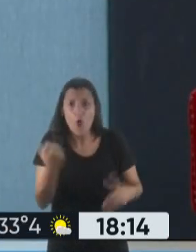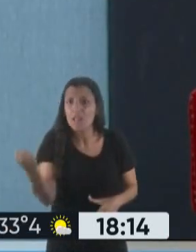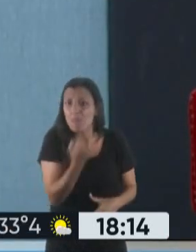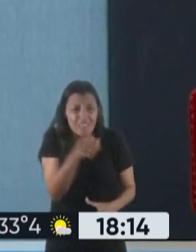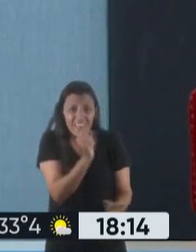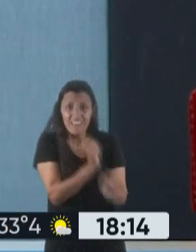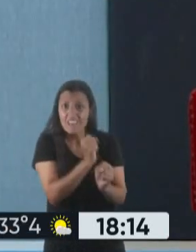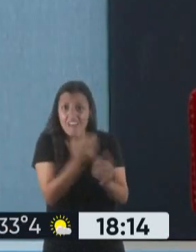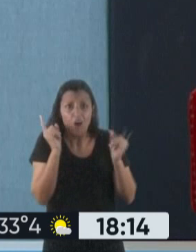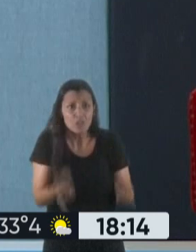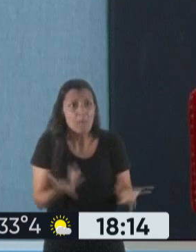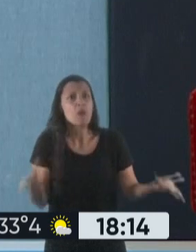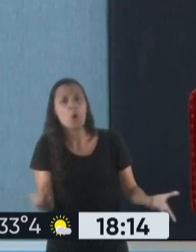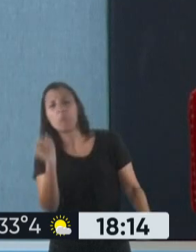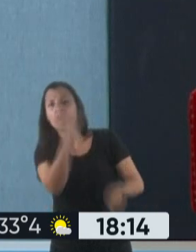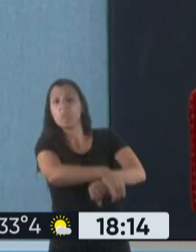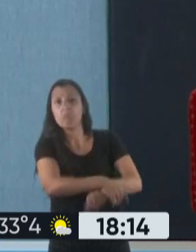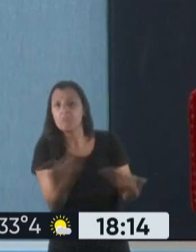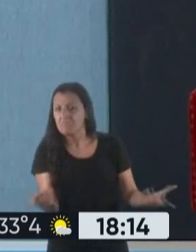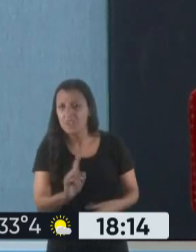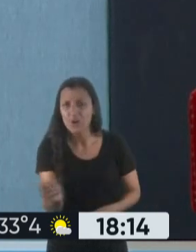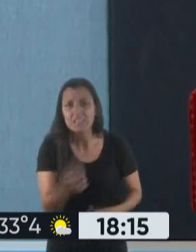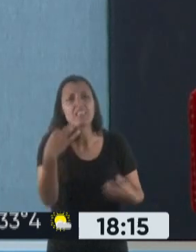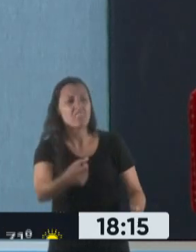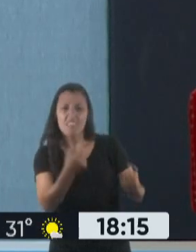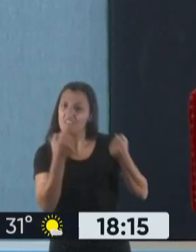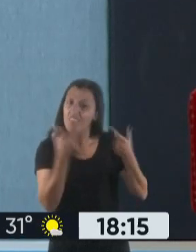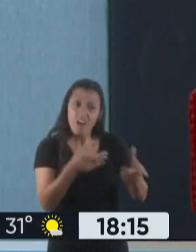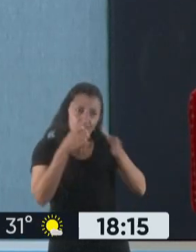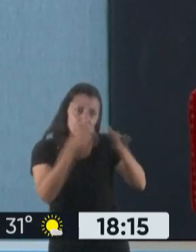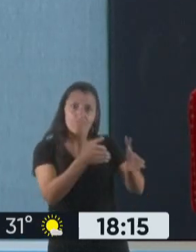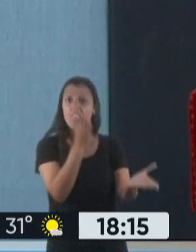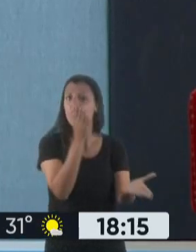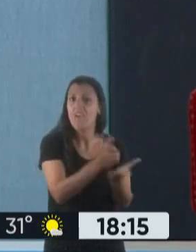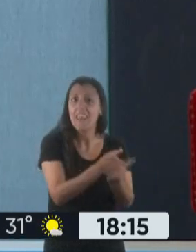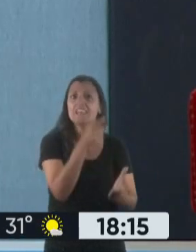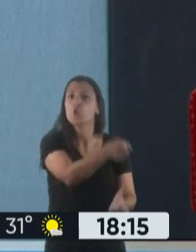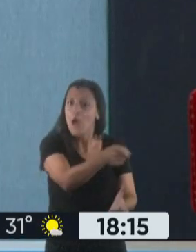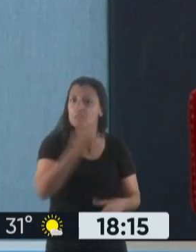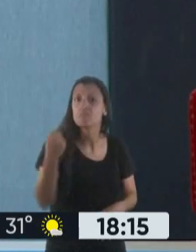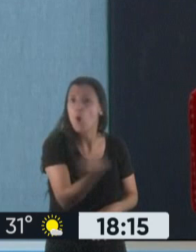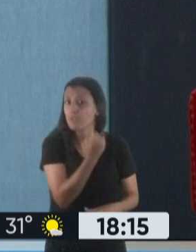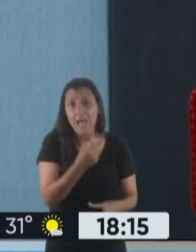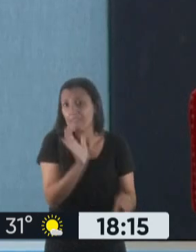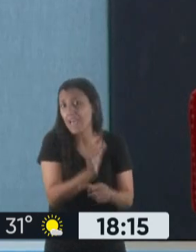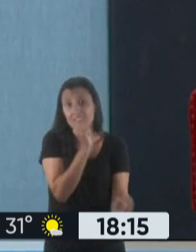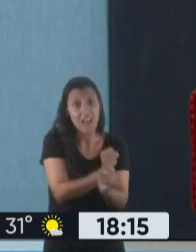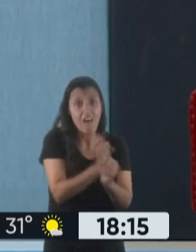tarea. ¿Cómo no la vamos a llamar trabajo? ¿Cómo no le vamos a dar los derechos que el trabajo